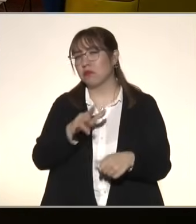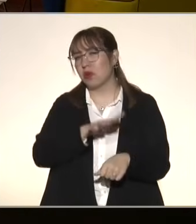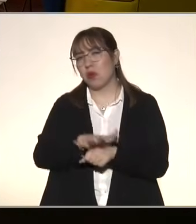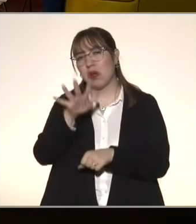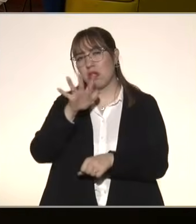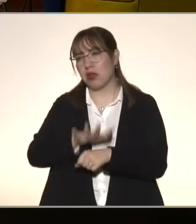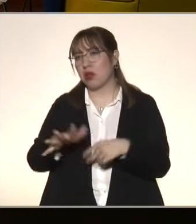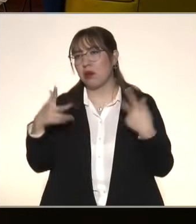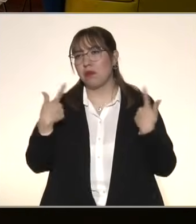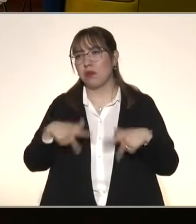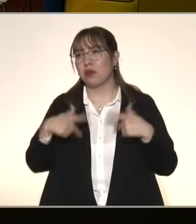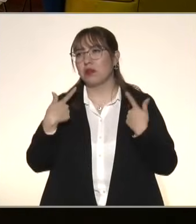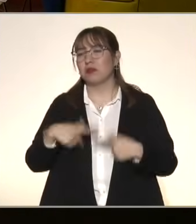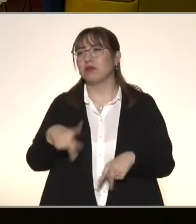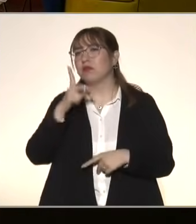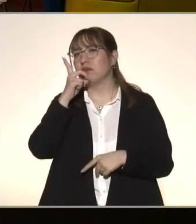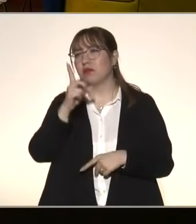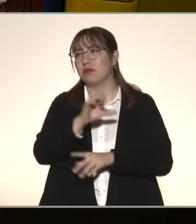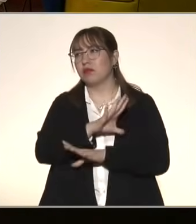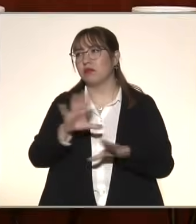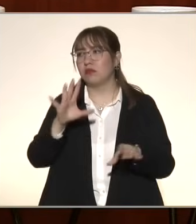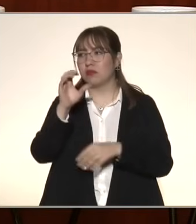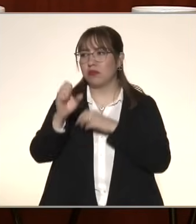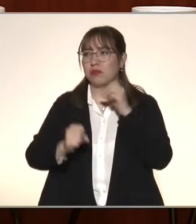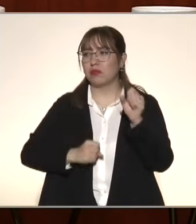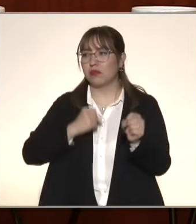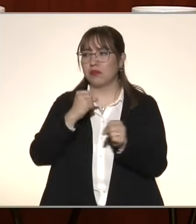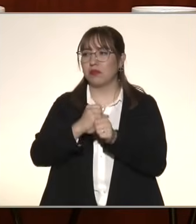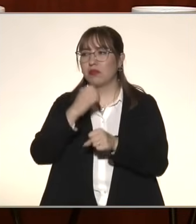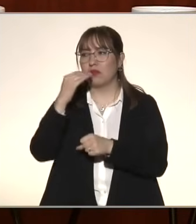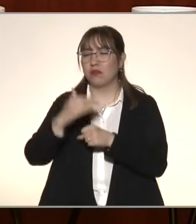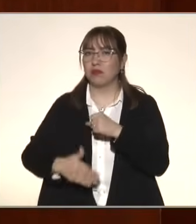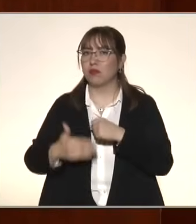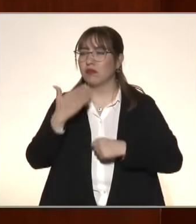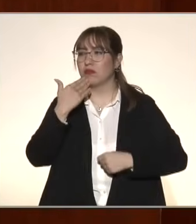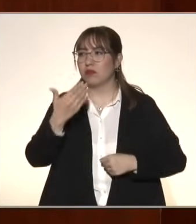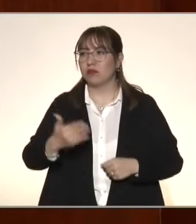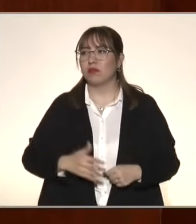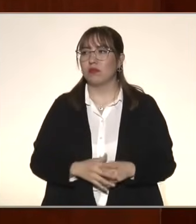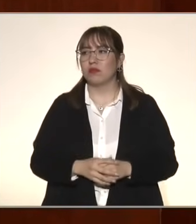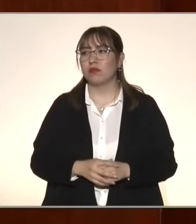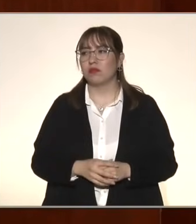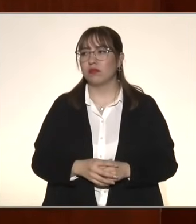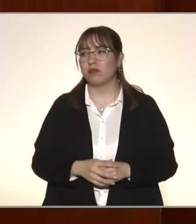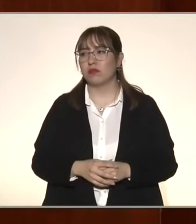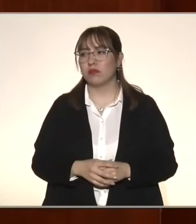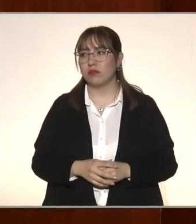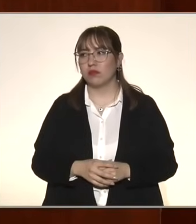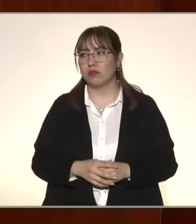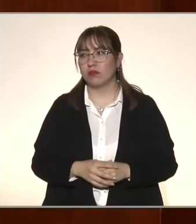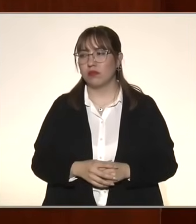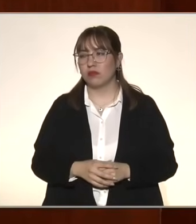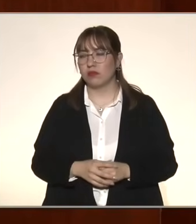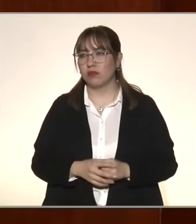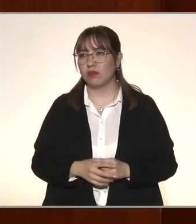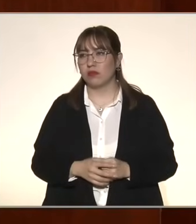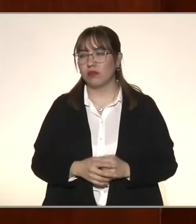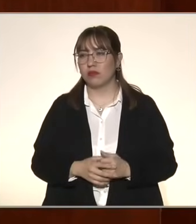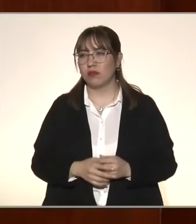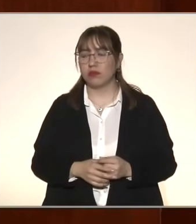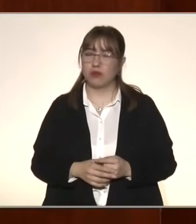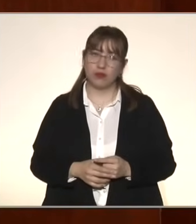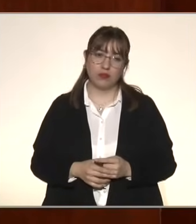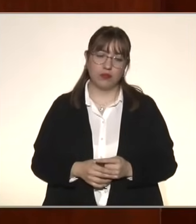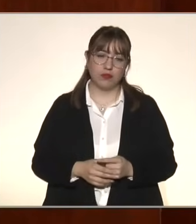llamarlo la celebración de cierre de año está perfecto. ¿Sí? Para mí tiene otro significado. ¿Sí?